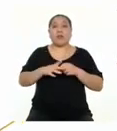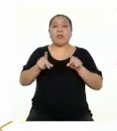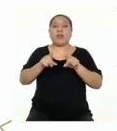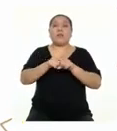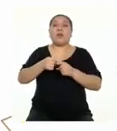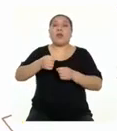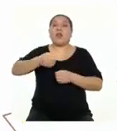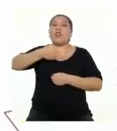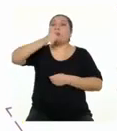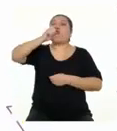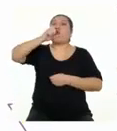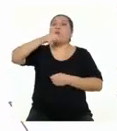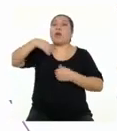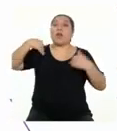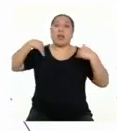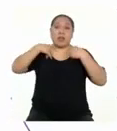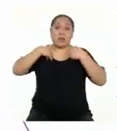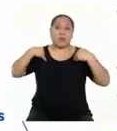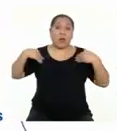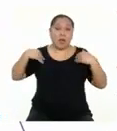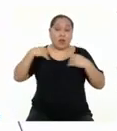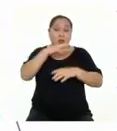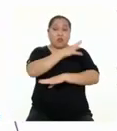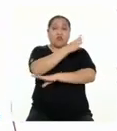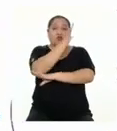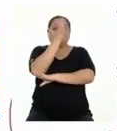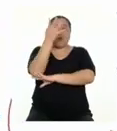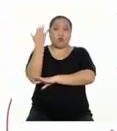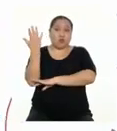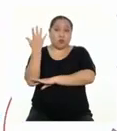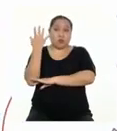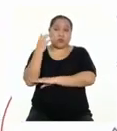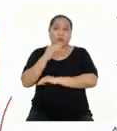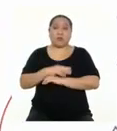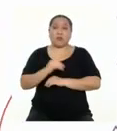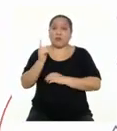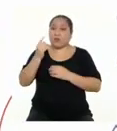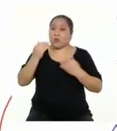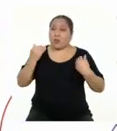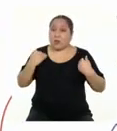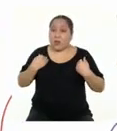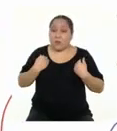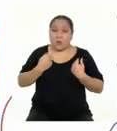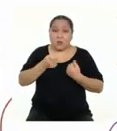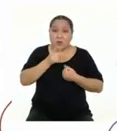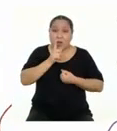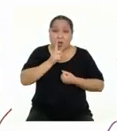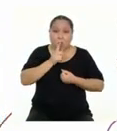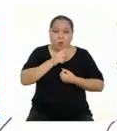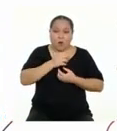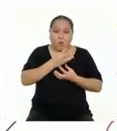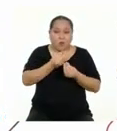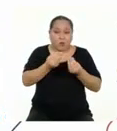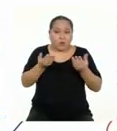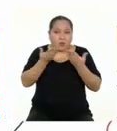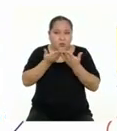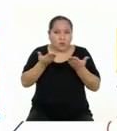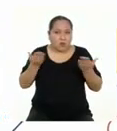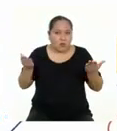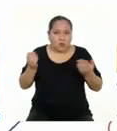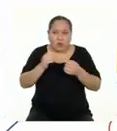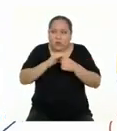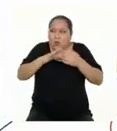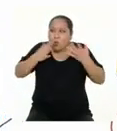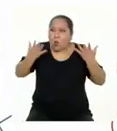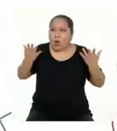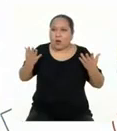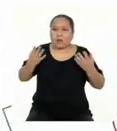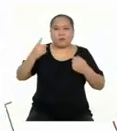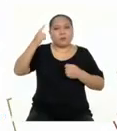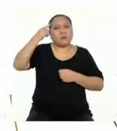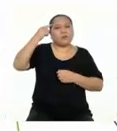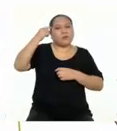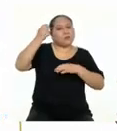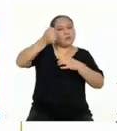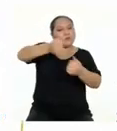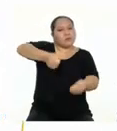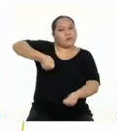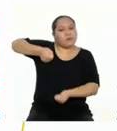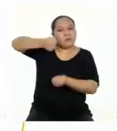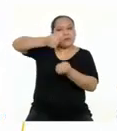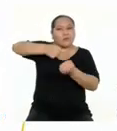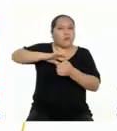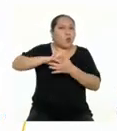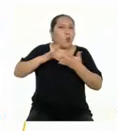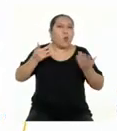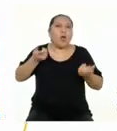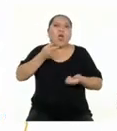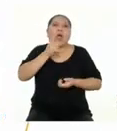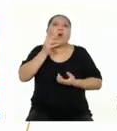los bosques. Además, sin agua, muchas actividades económicas no existirían. Solo piensa en la agricultura sin agua.